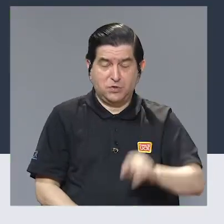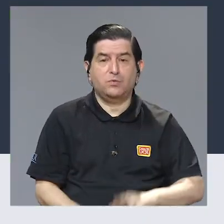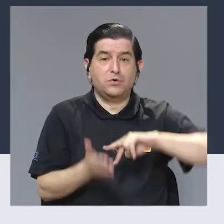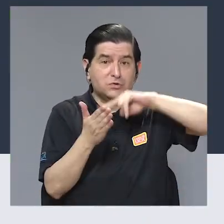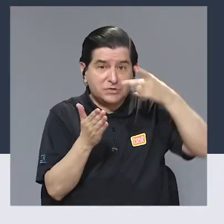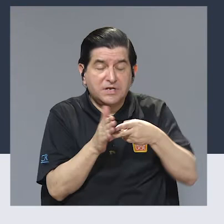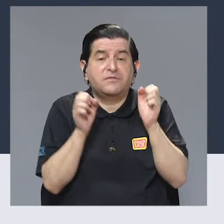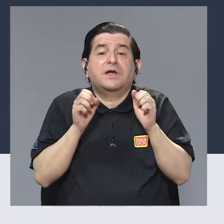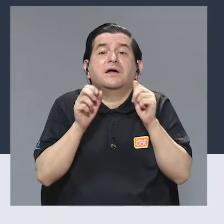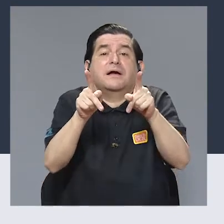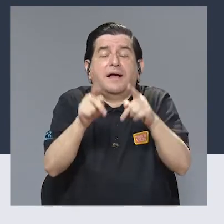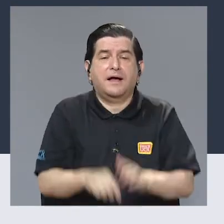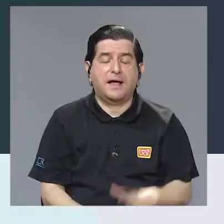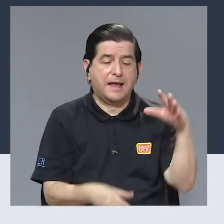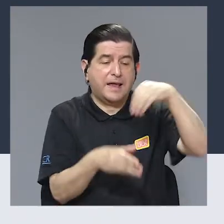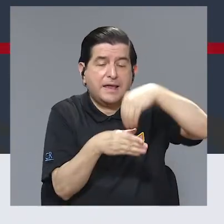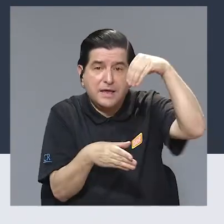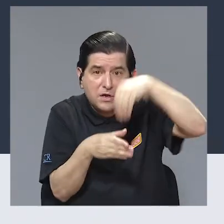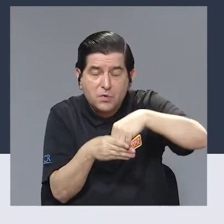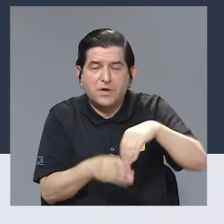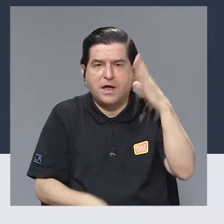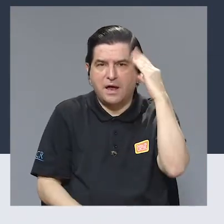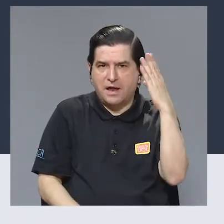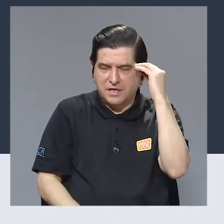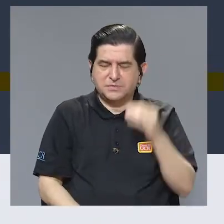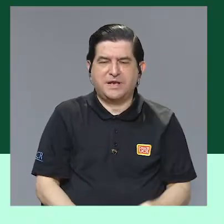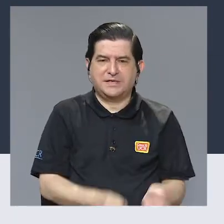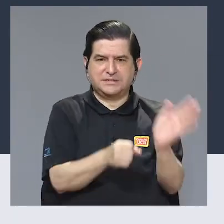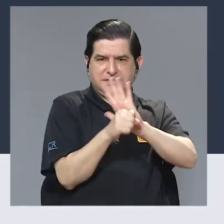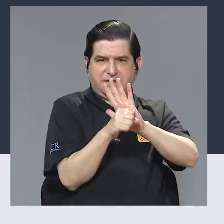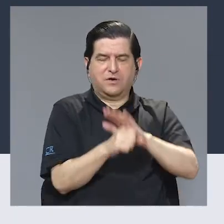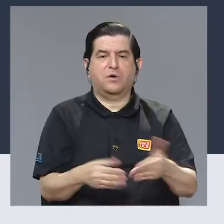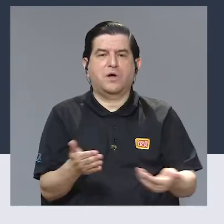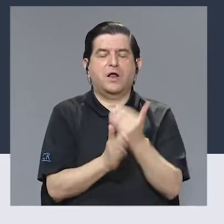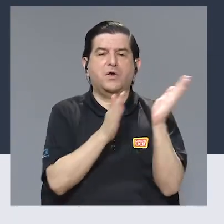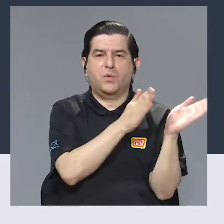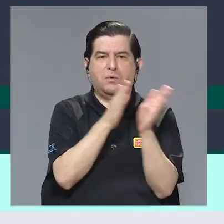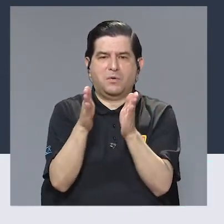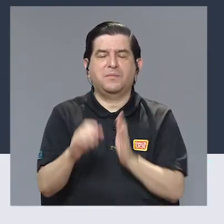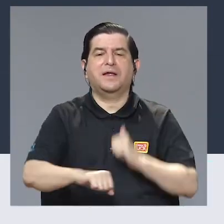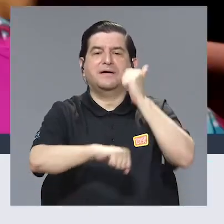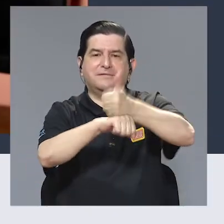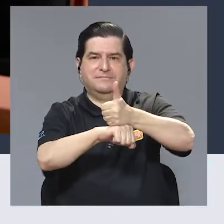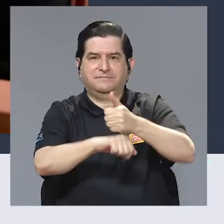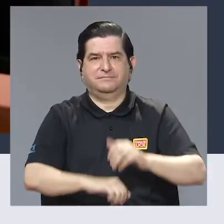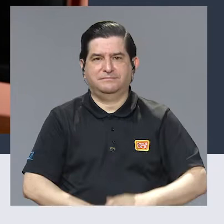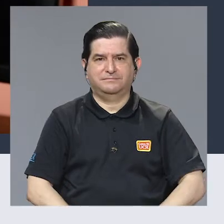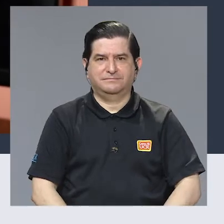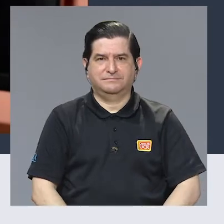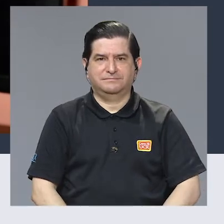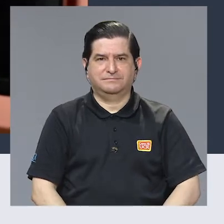2009-2021 representa una oportunidad para incorporar la experiencia COVID-19 al nuevo plan por crear.